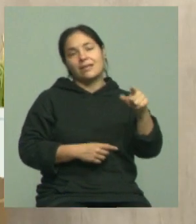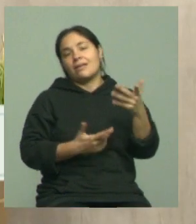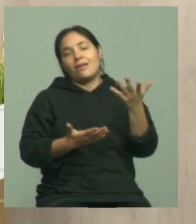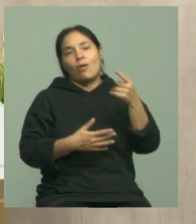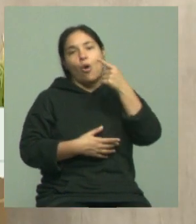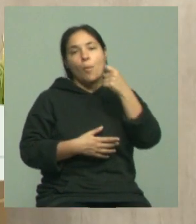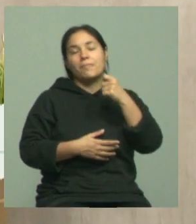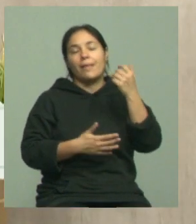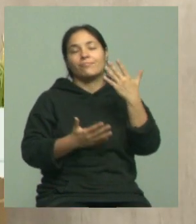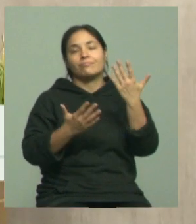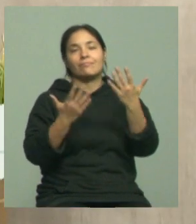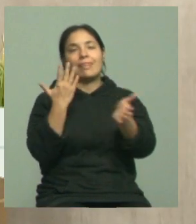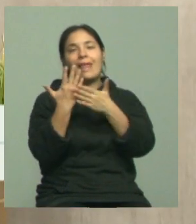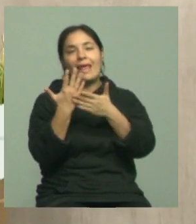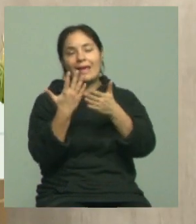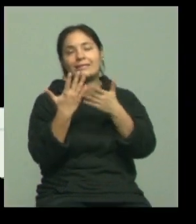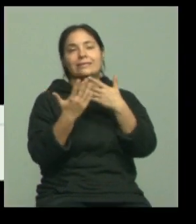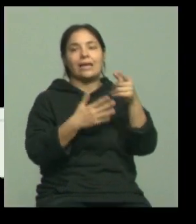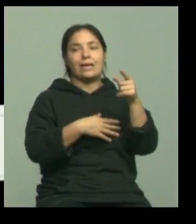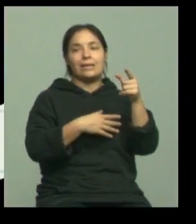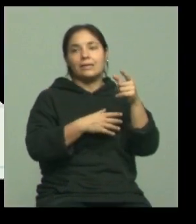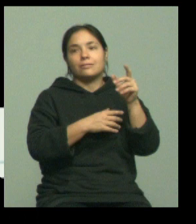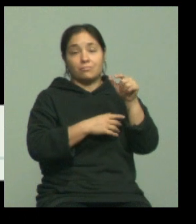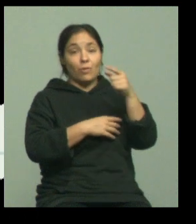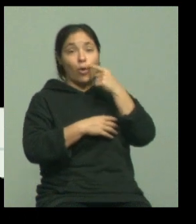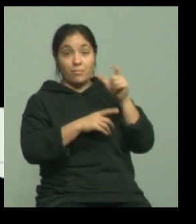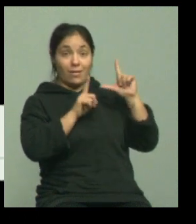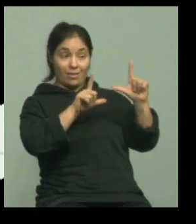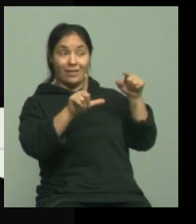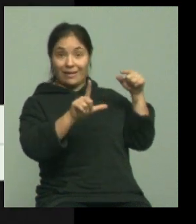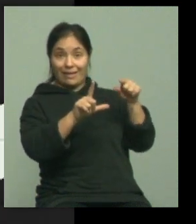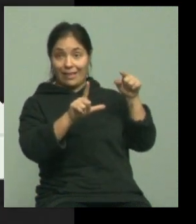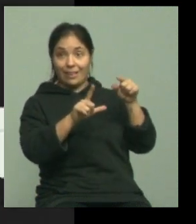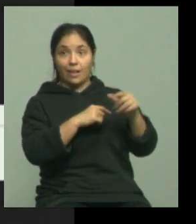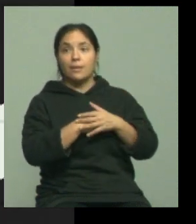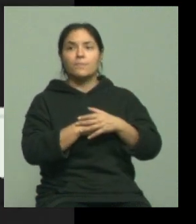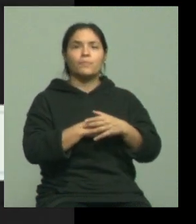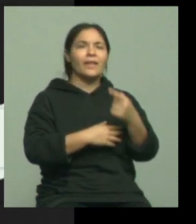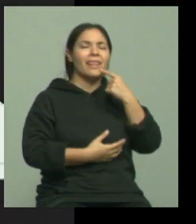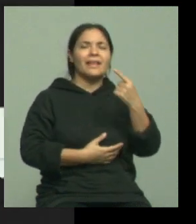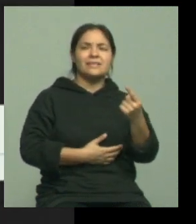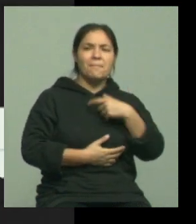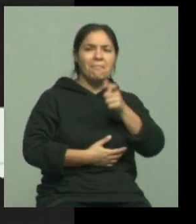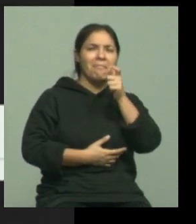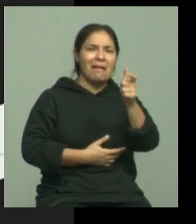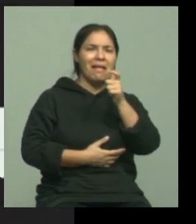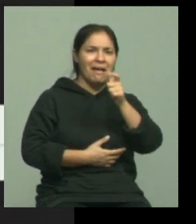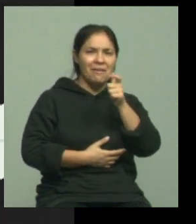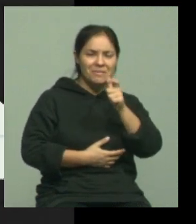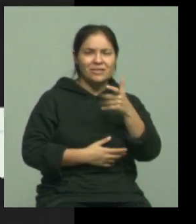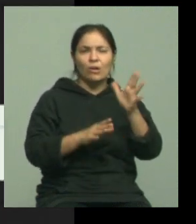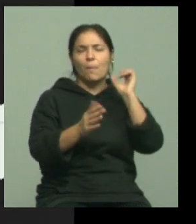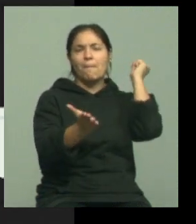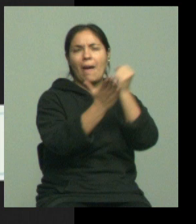conservador, de derecha, en el programa de Ernesto Tenenbaum, donde caracterizaba con palabras muy